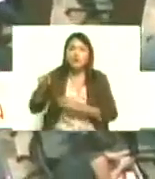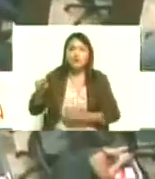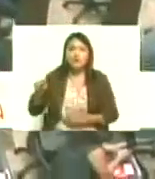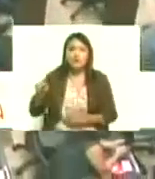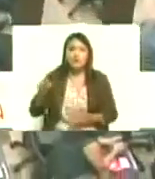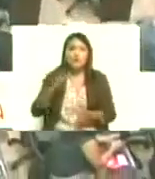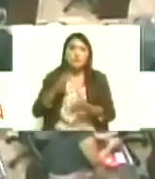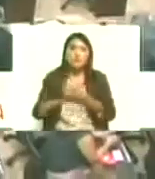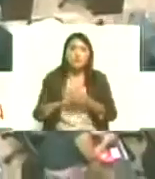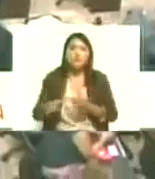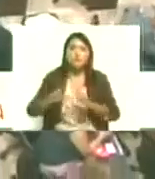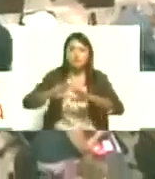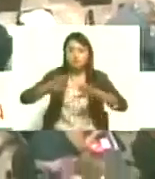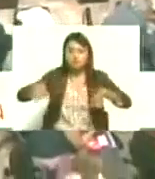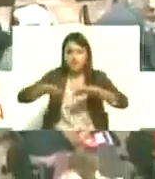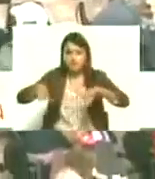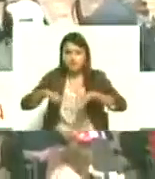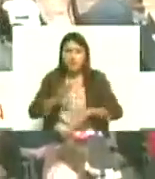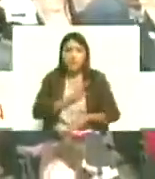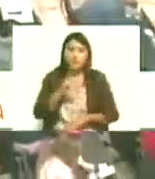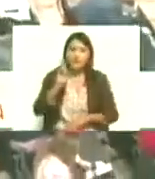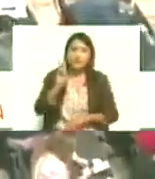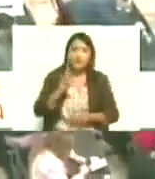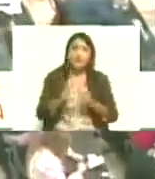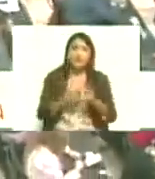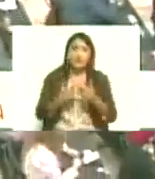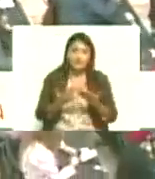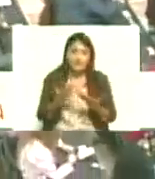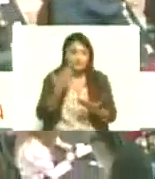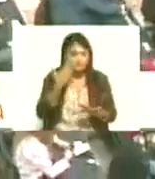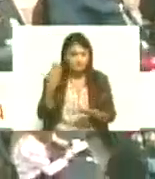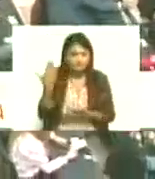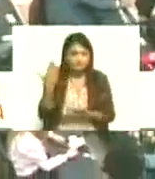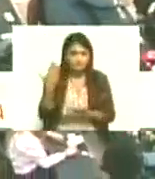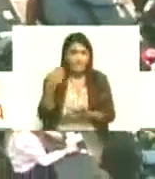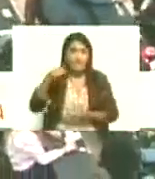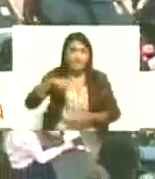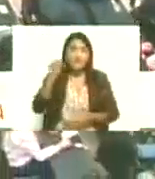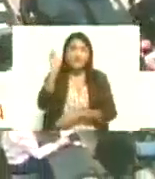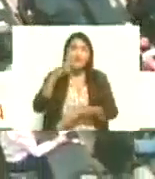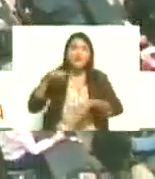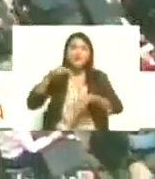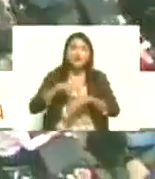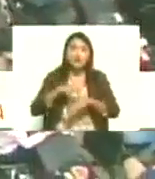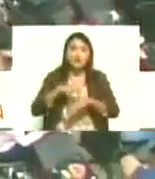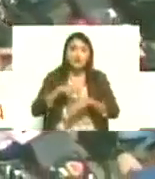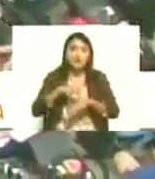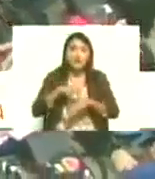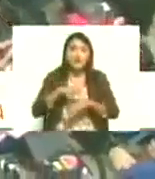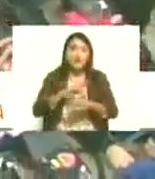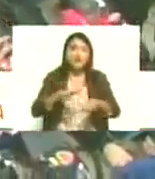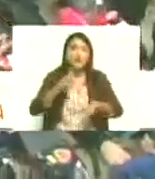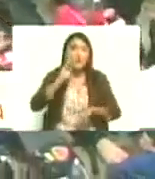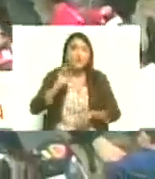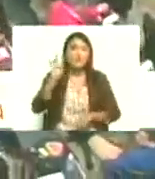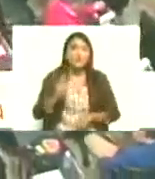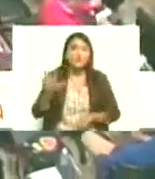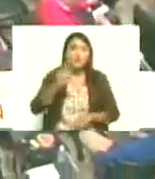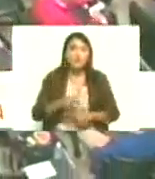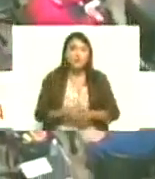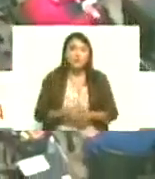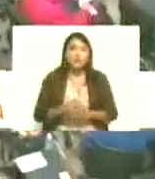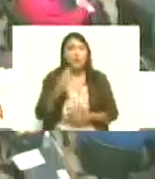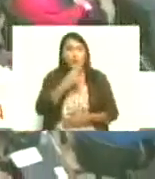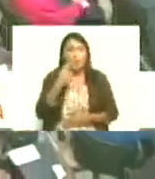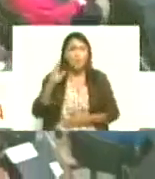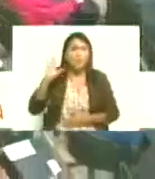en aguas por delimitar, considerando que la Asamblea Nacional de la República Bolivariana de Venezuela está